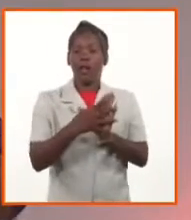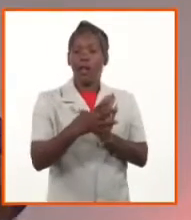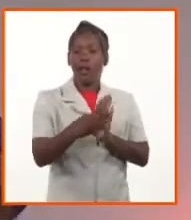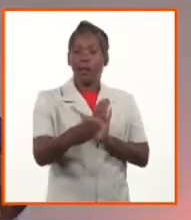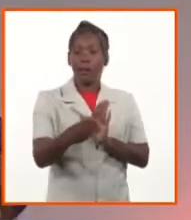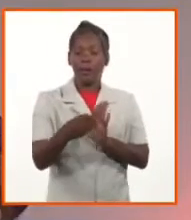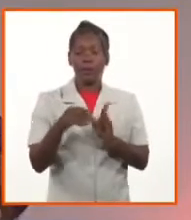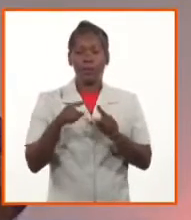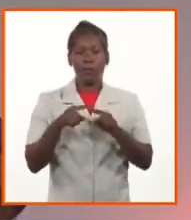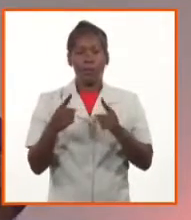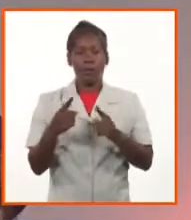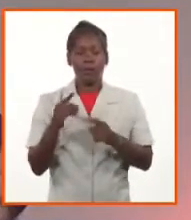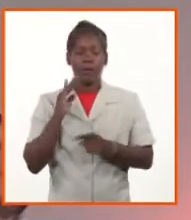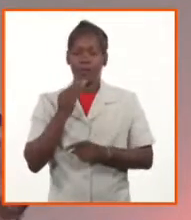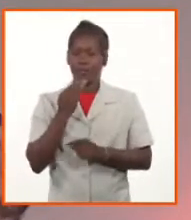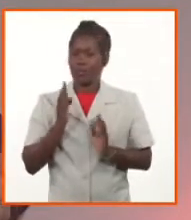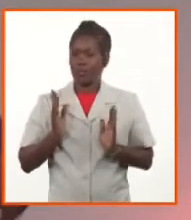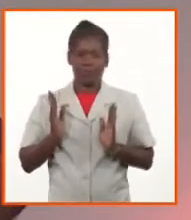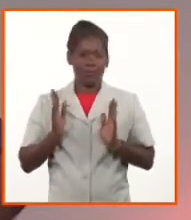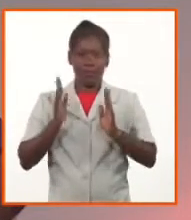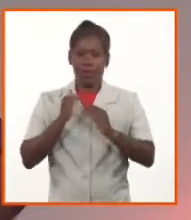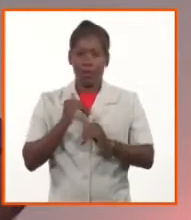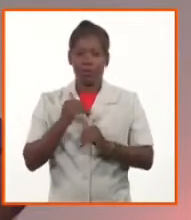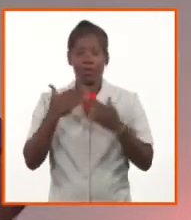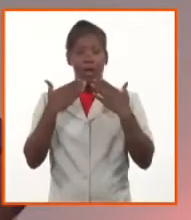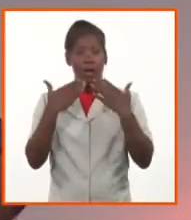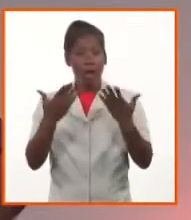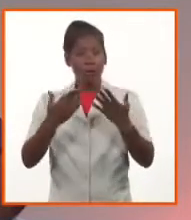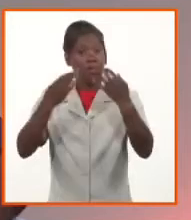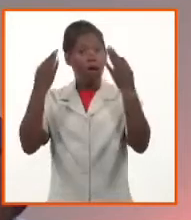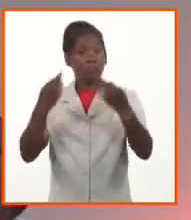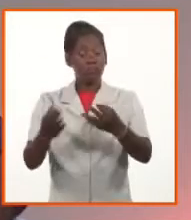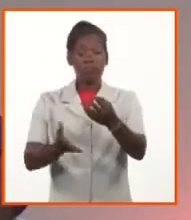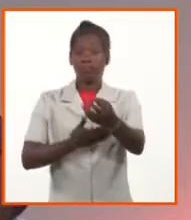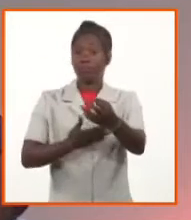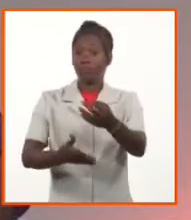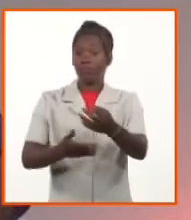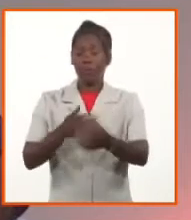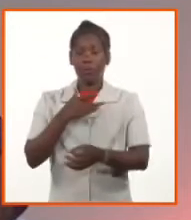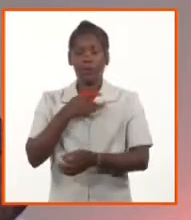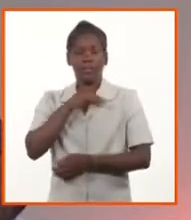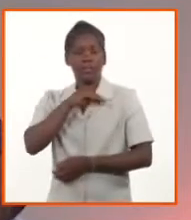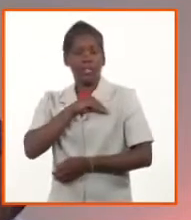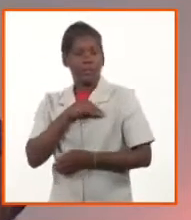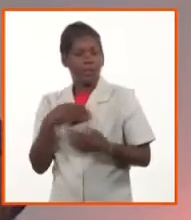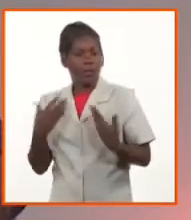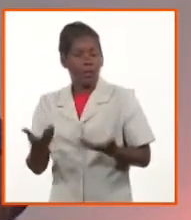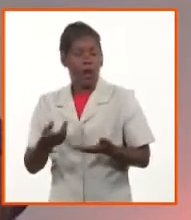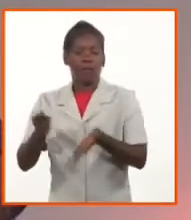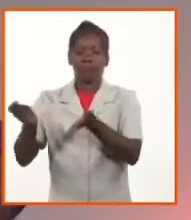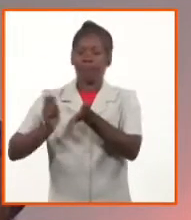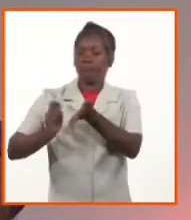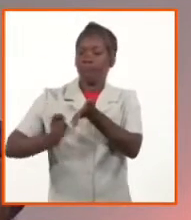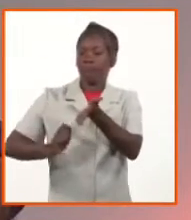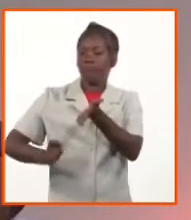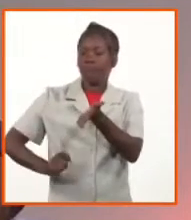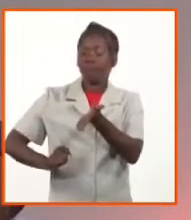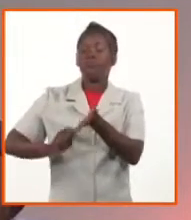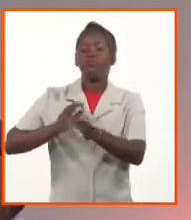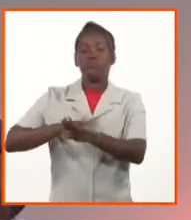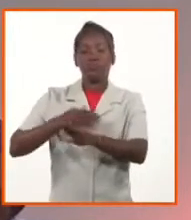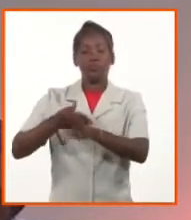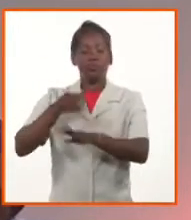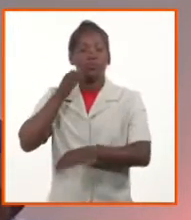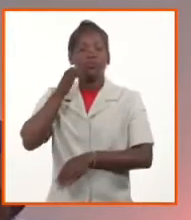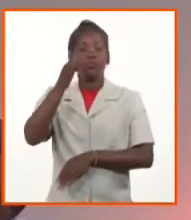en beneficio de la sociedad. Decía Esther, eso es algo también que a nosotros nos debe caracterizar y que nosotros pensamos que Luis y Sergio en verdad